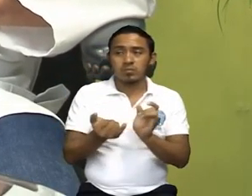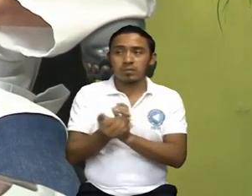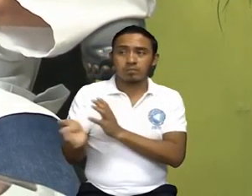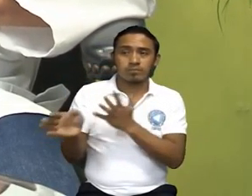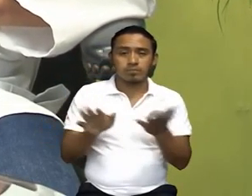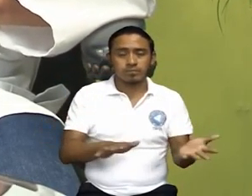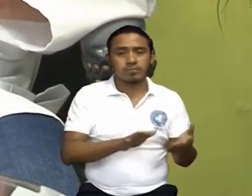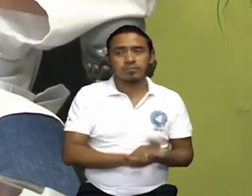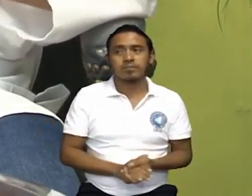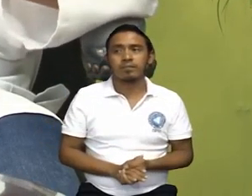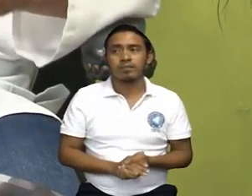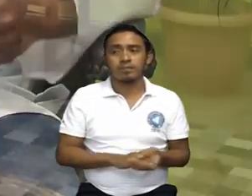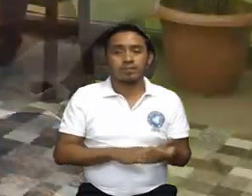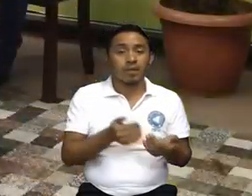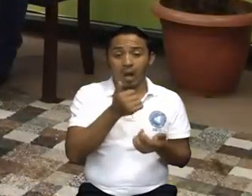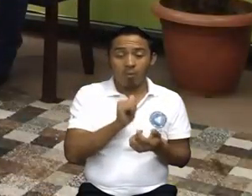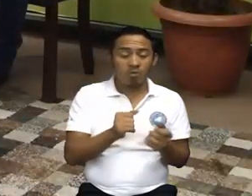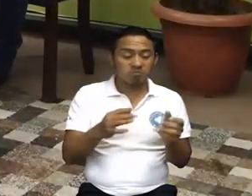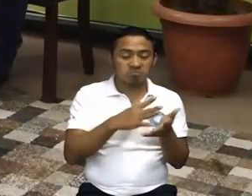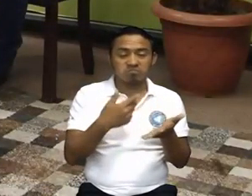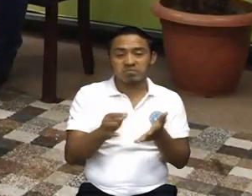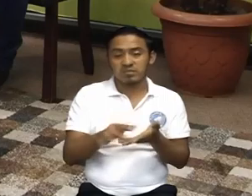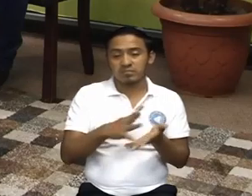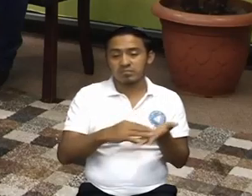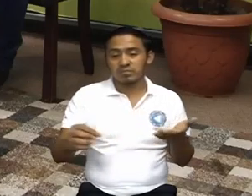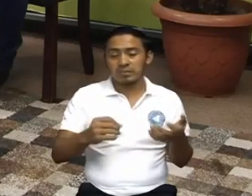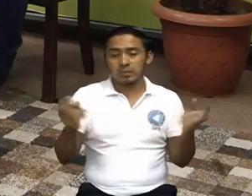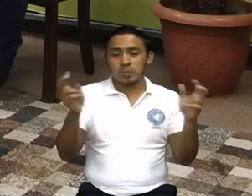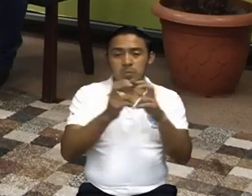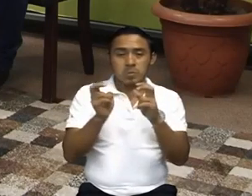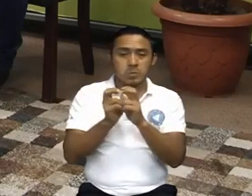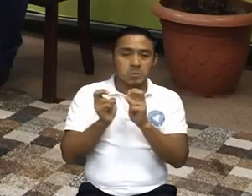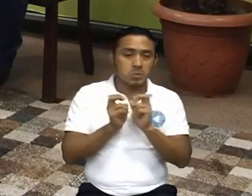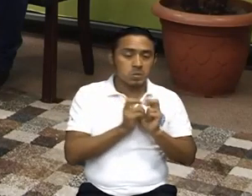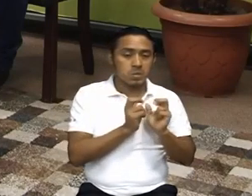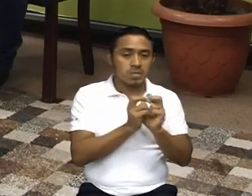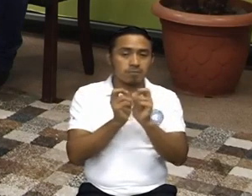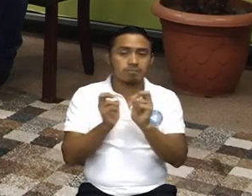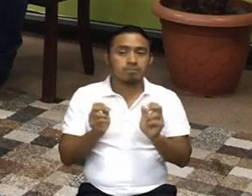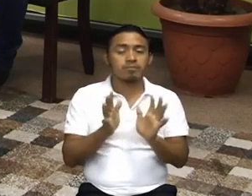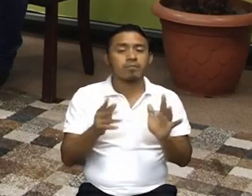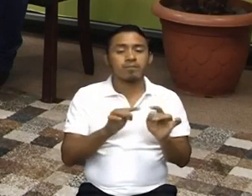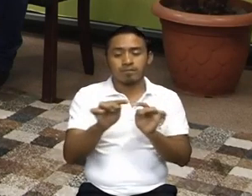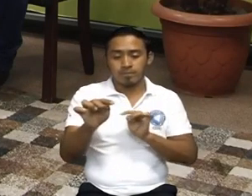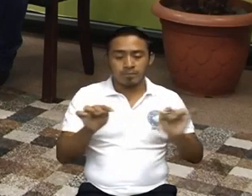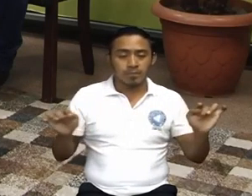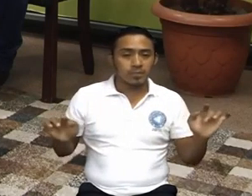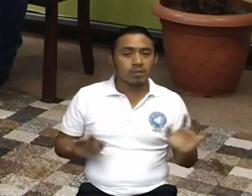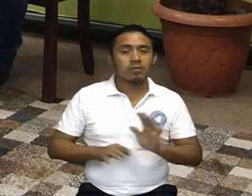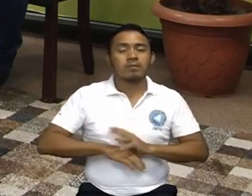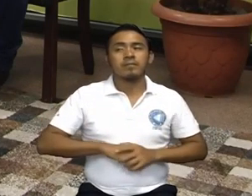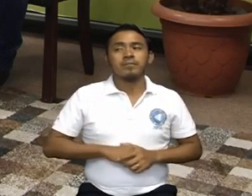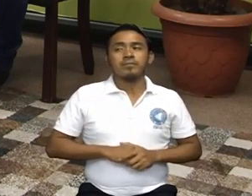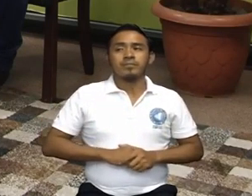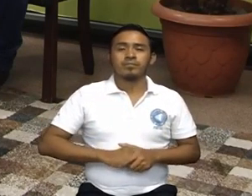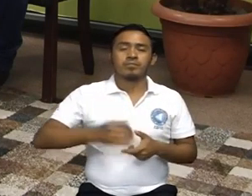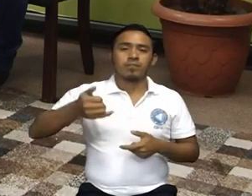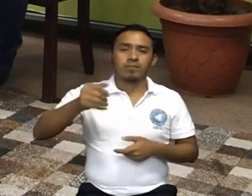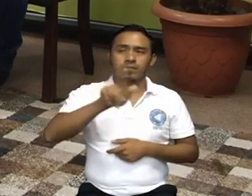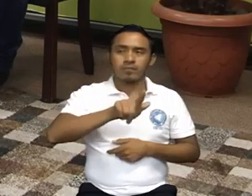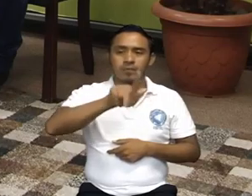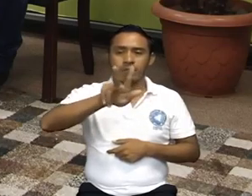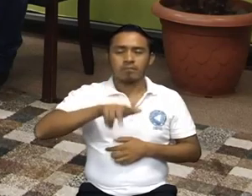agua es... Y es un medio que ayuda a que la corriente circule, pues. Ya. Y entonces, los televisores,